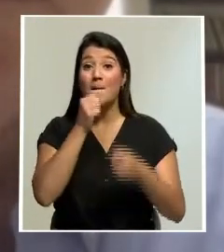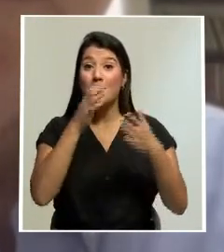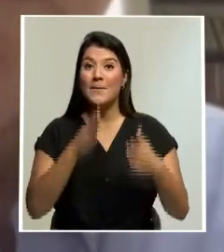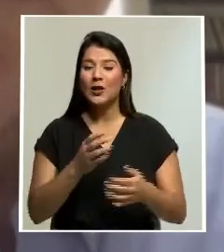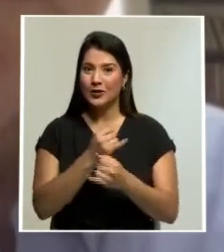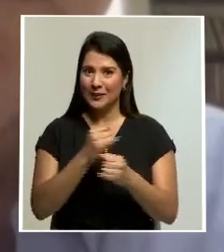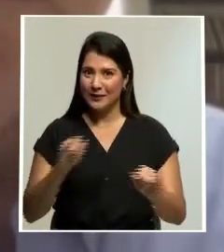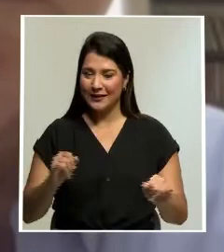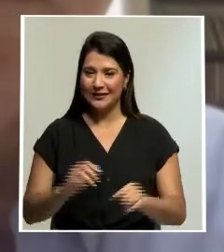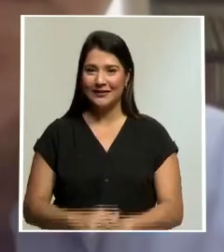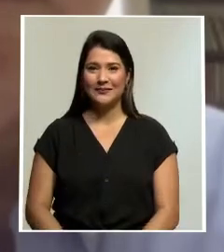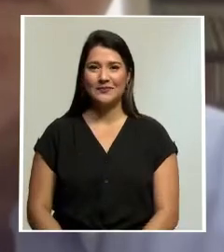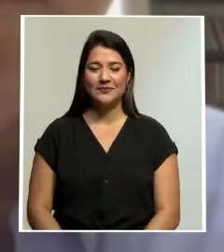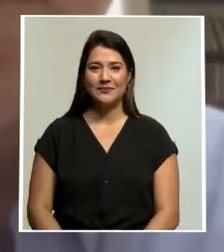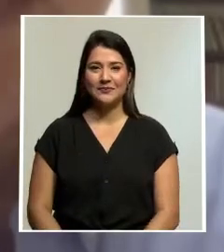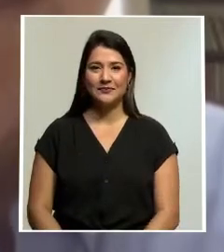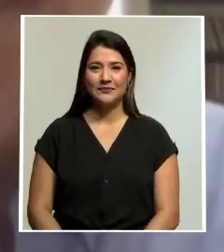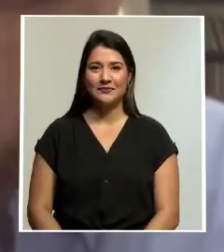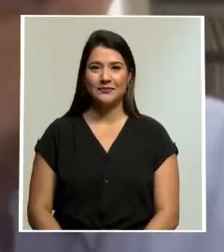independiente.